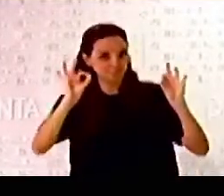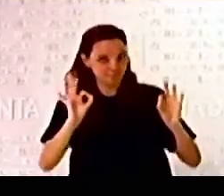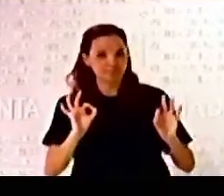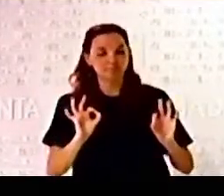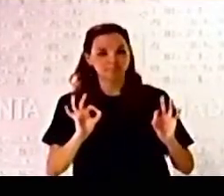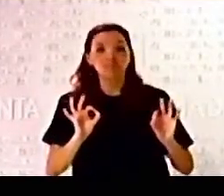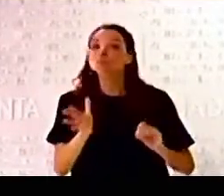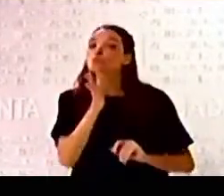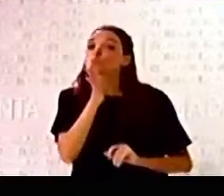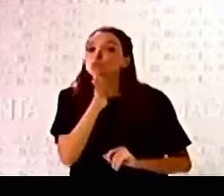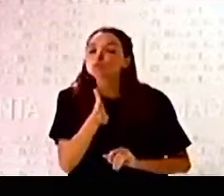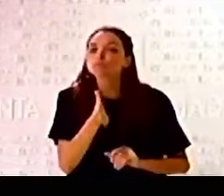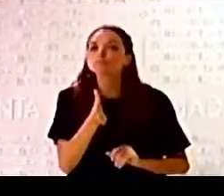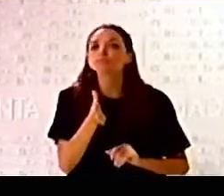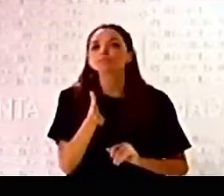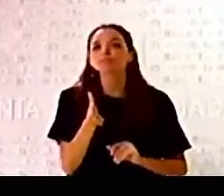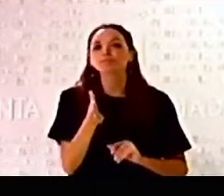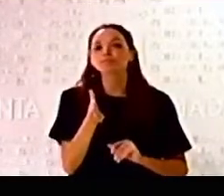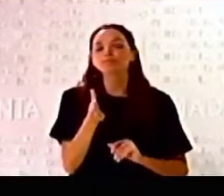¿Por qué atenuado?